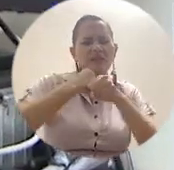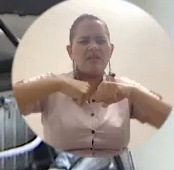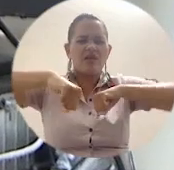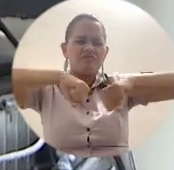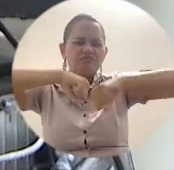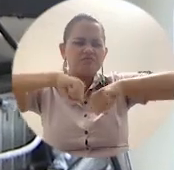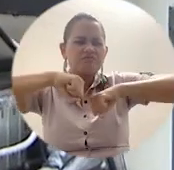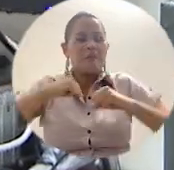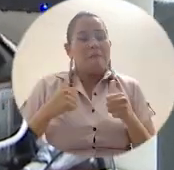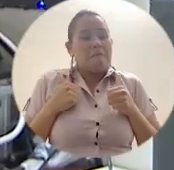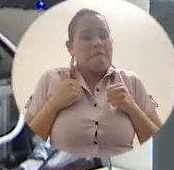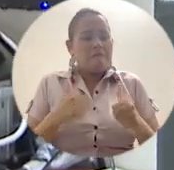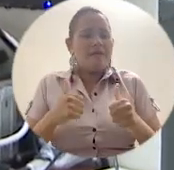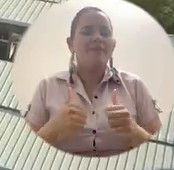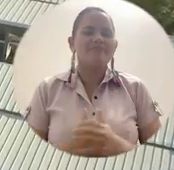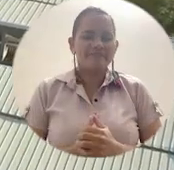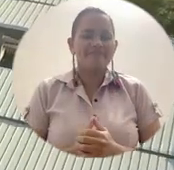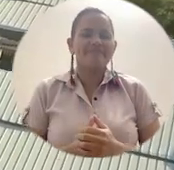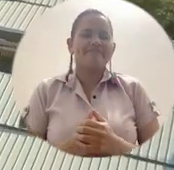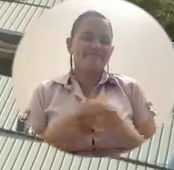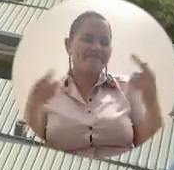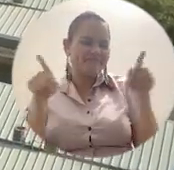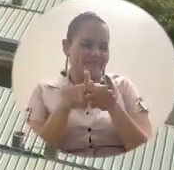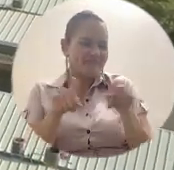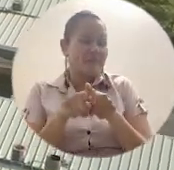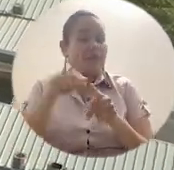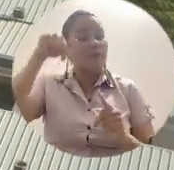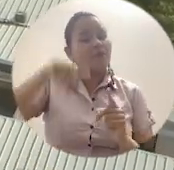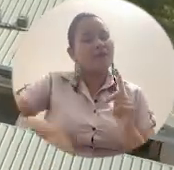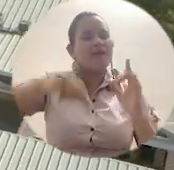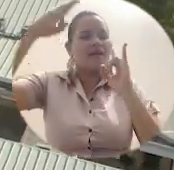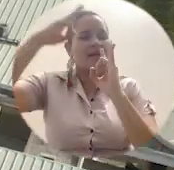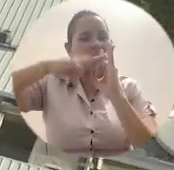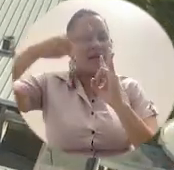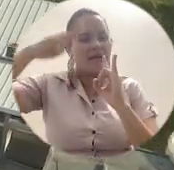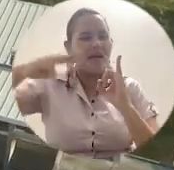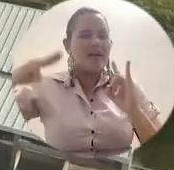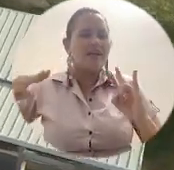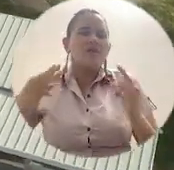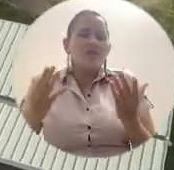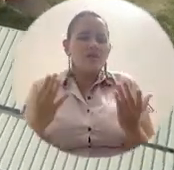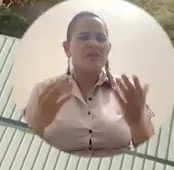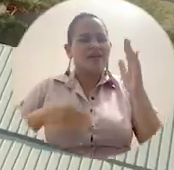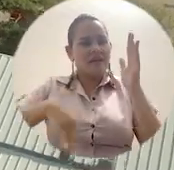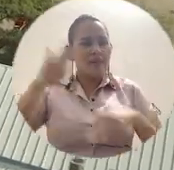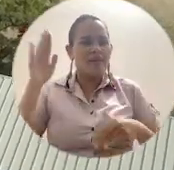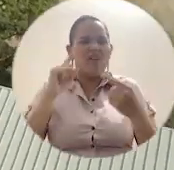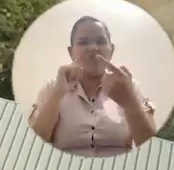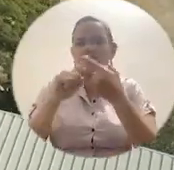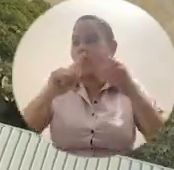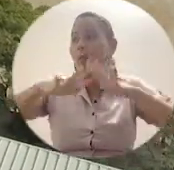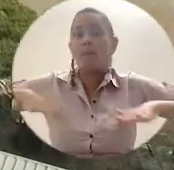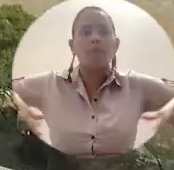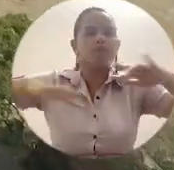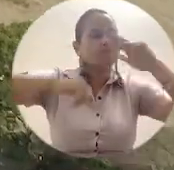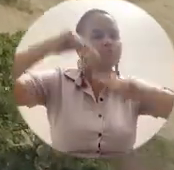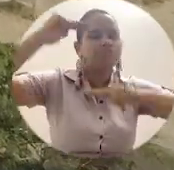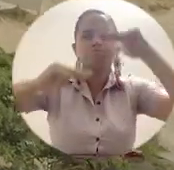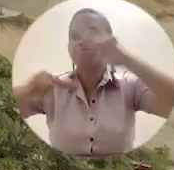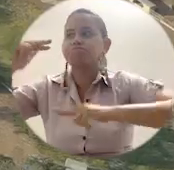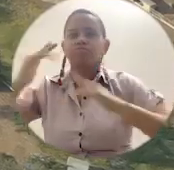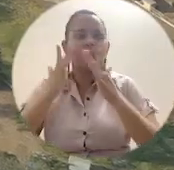mismo modo, el informe contempla que esta casa de estudios superiores posee una infraestructura destacada y en crecimiento. Además, cuenta con